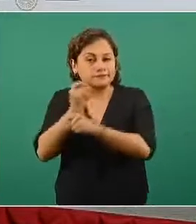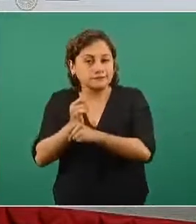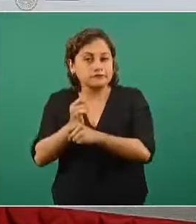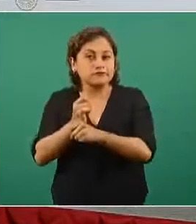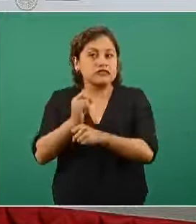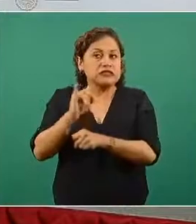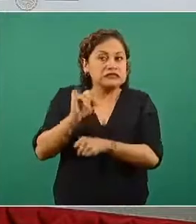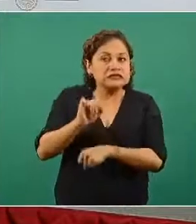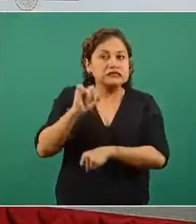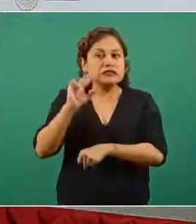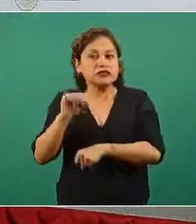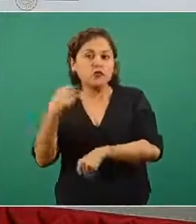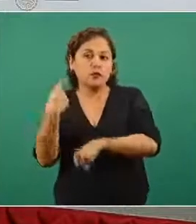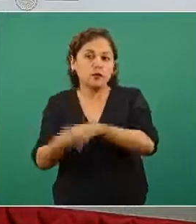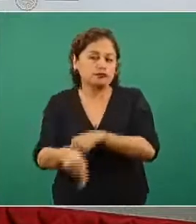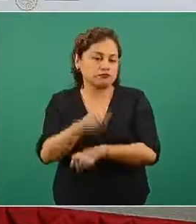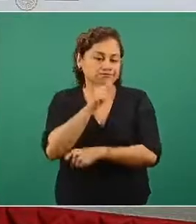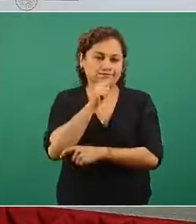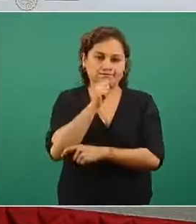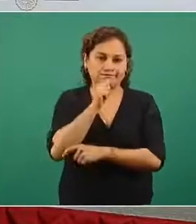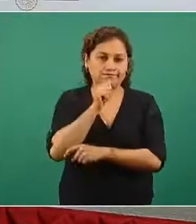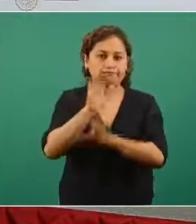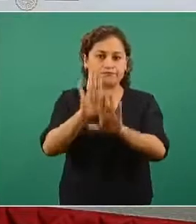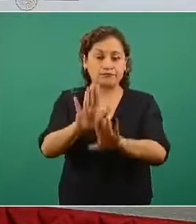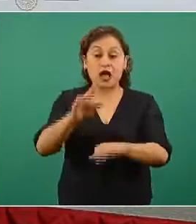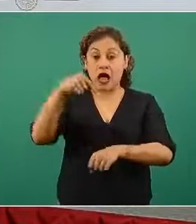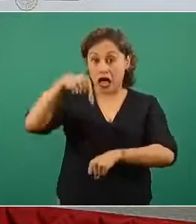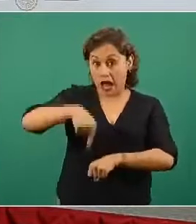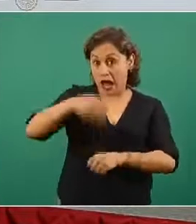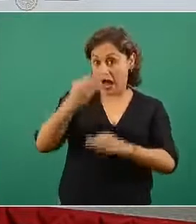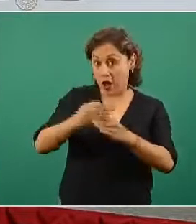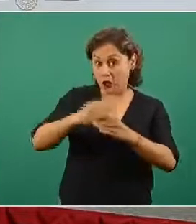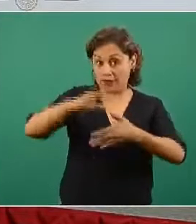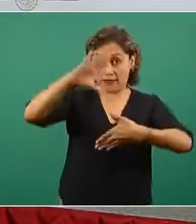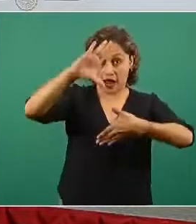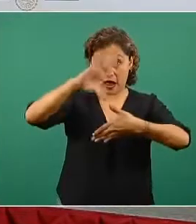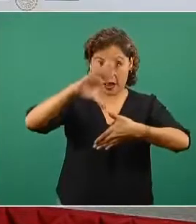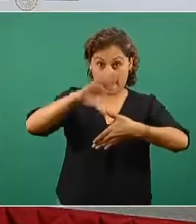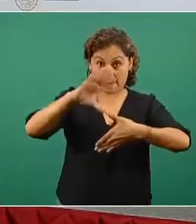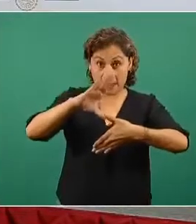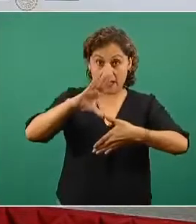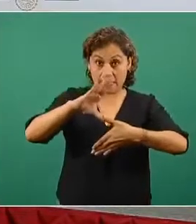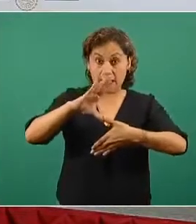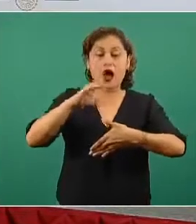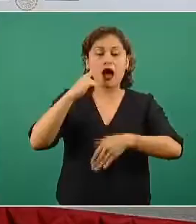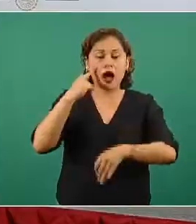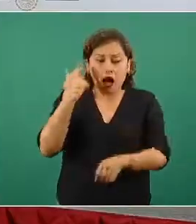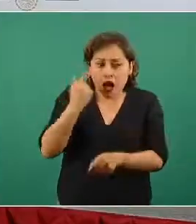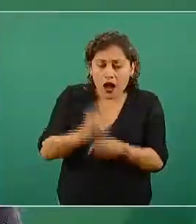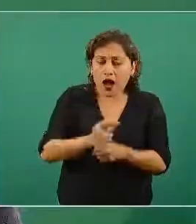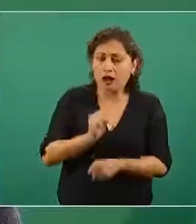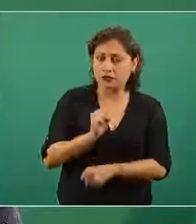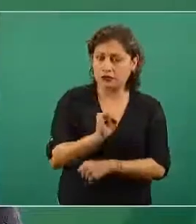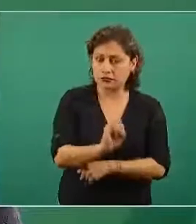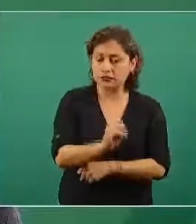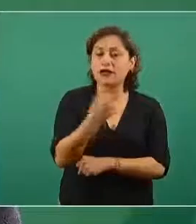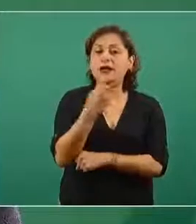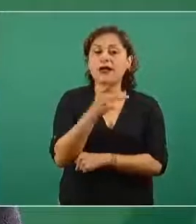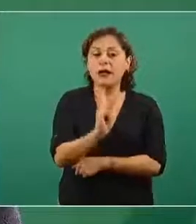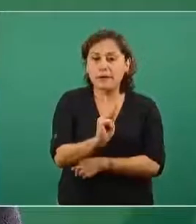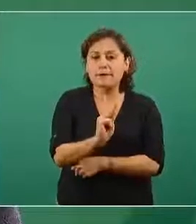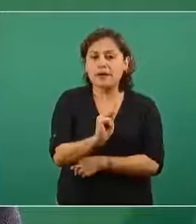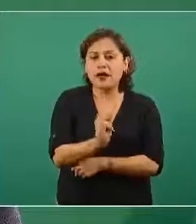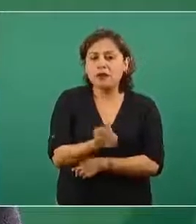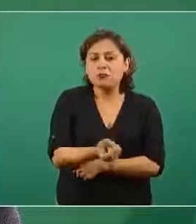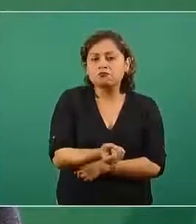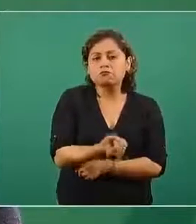tenemos productos informativos en la región de las Américas, tenemos sí la identificación de la variante, pero todavía estas variantes han sido,